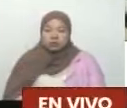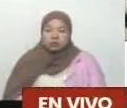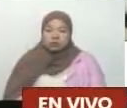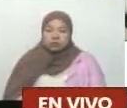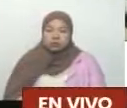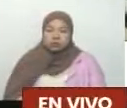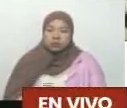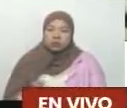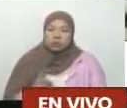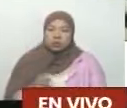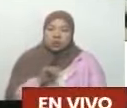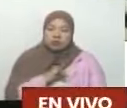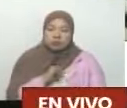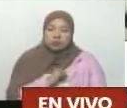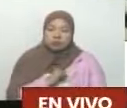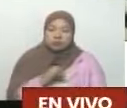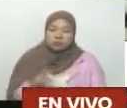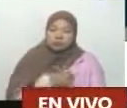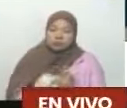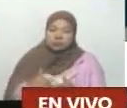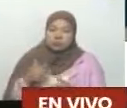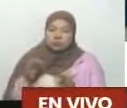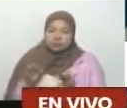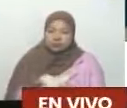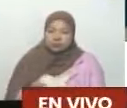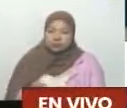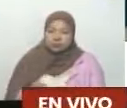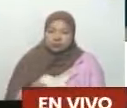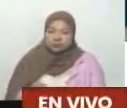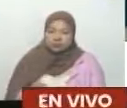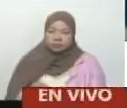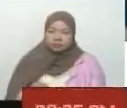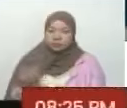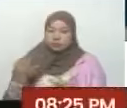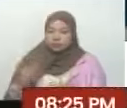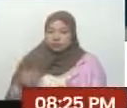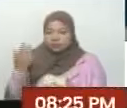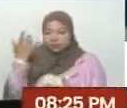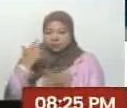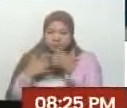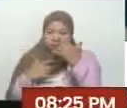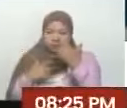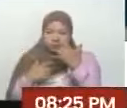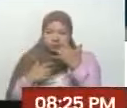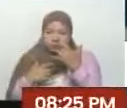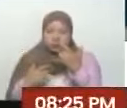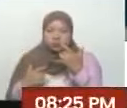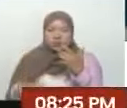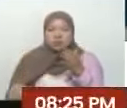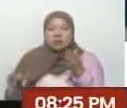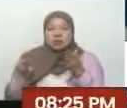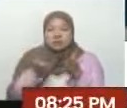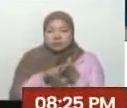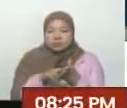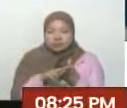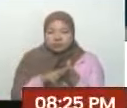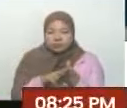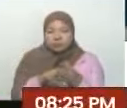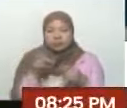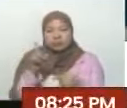verdad, de manera autosostenida. Vamos a los niveles que nos dejó Chávez, vamos a recuperarlos.